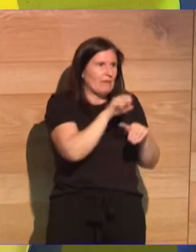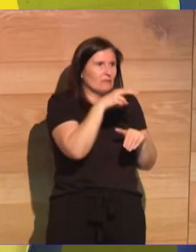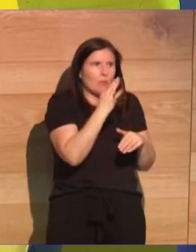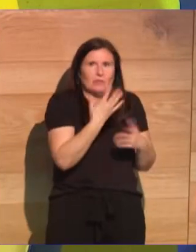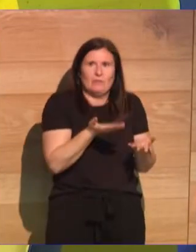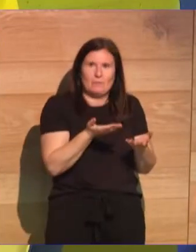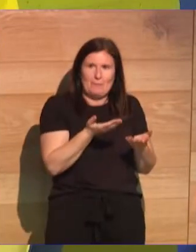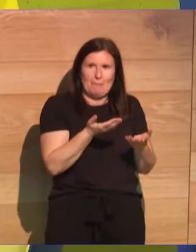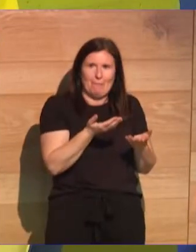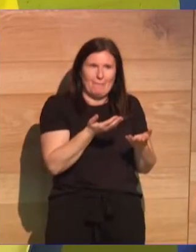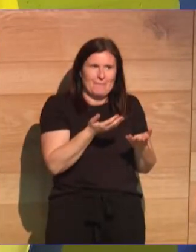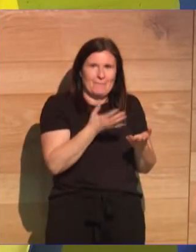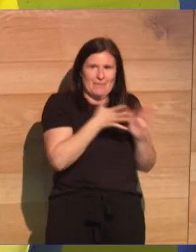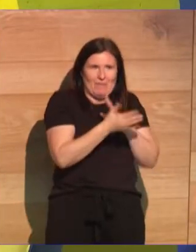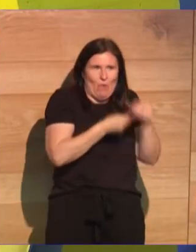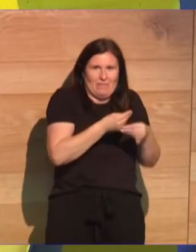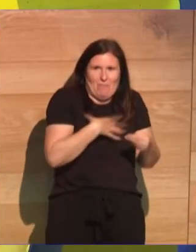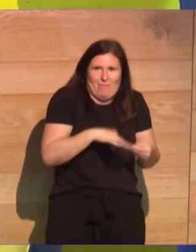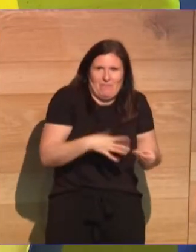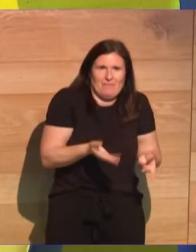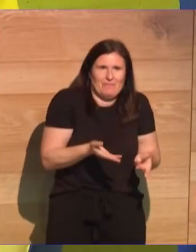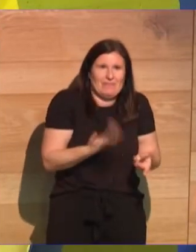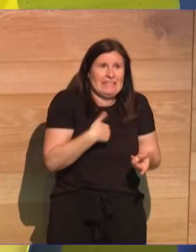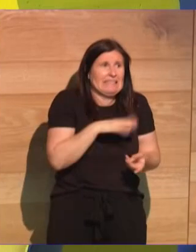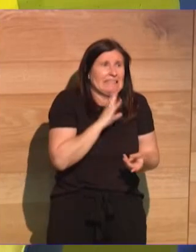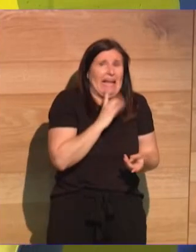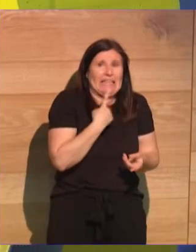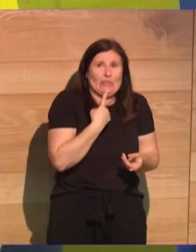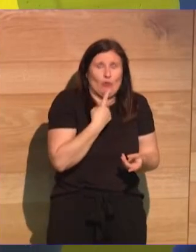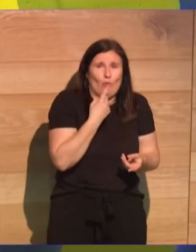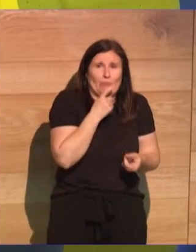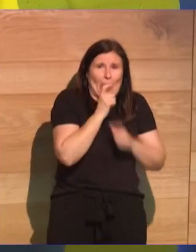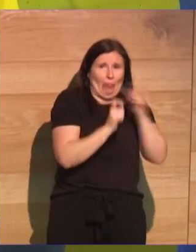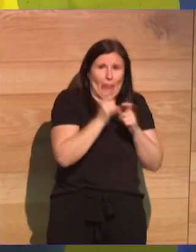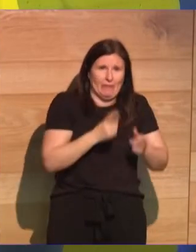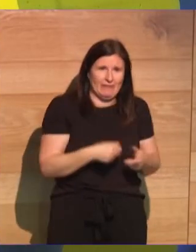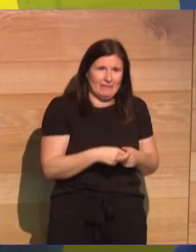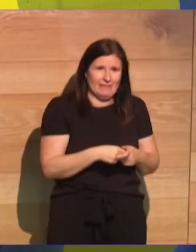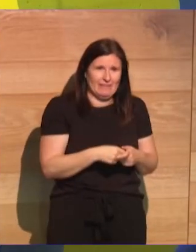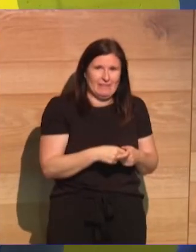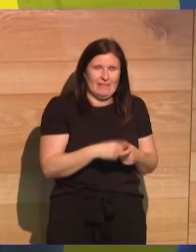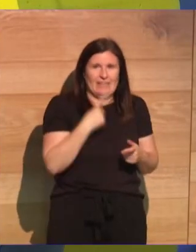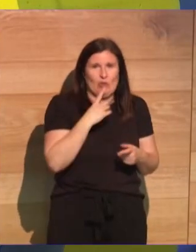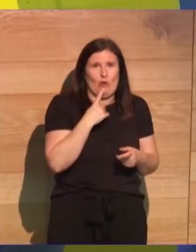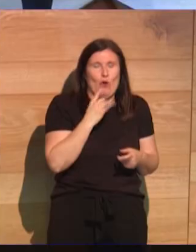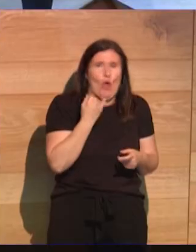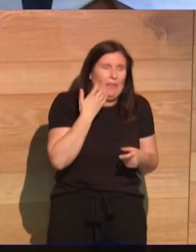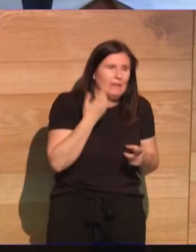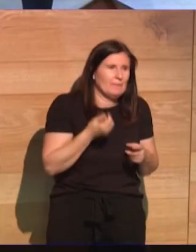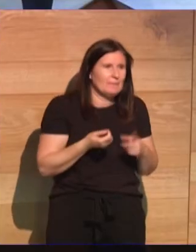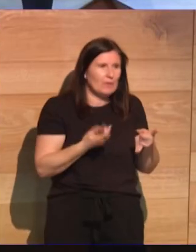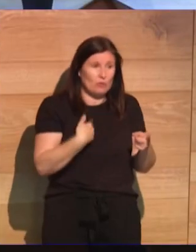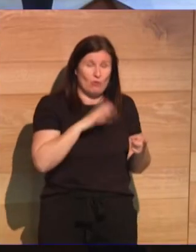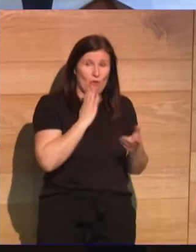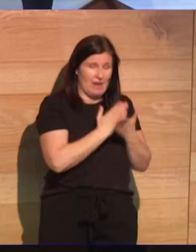se generaliza, no? Bueno, ya se me escapó un taco. Si me permites, Sí, como claro. yo también doy clase y